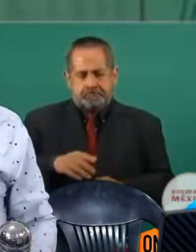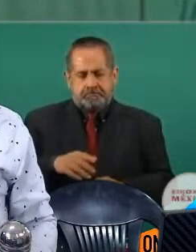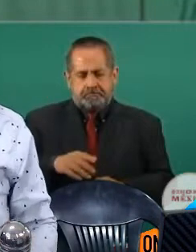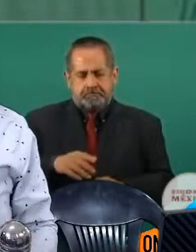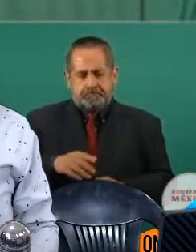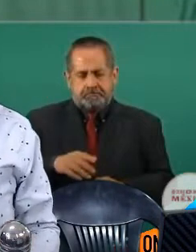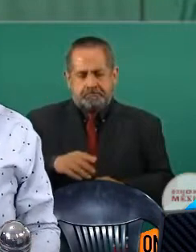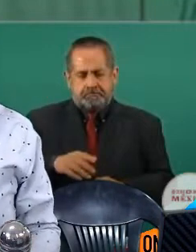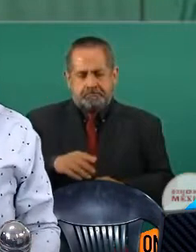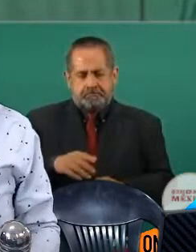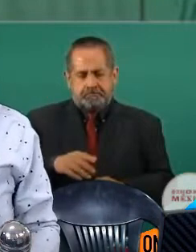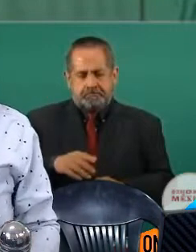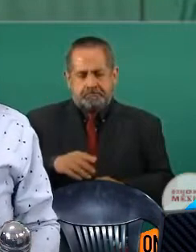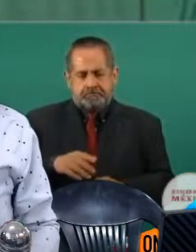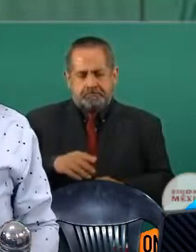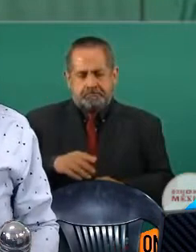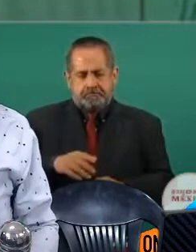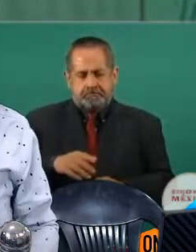corta,